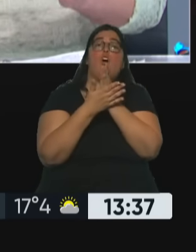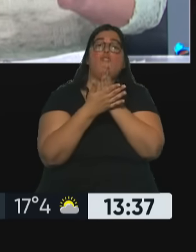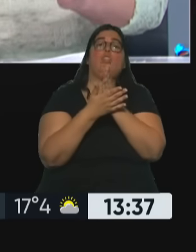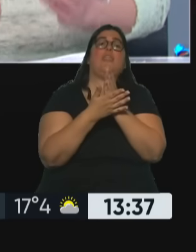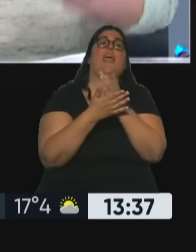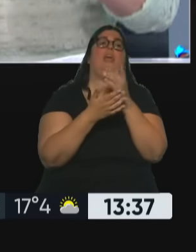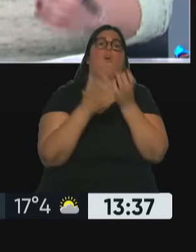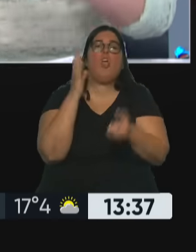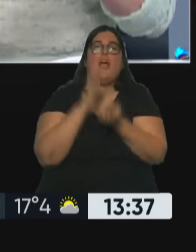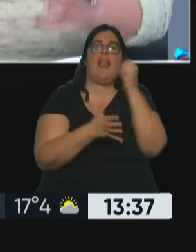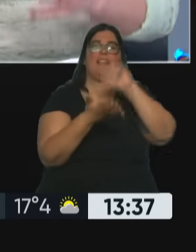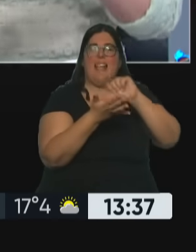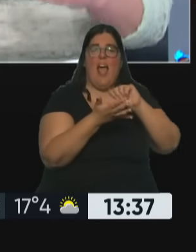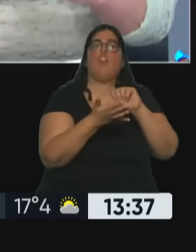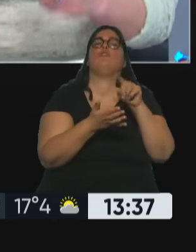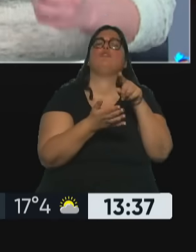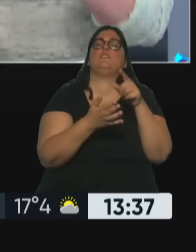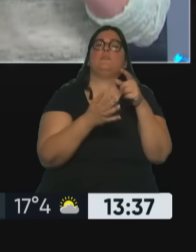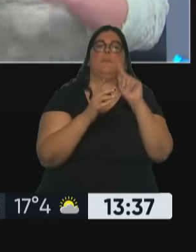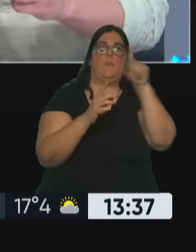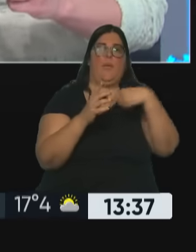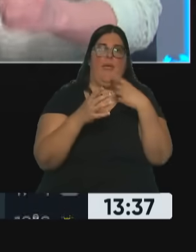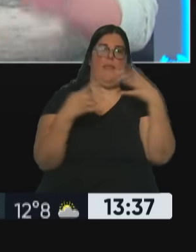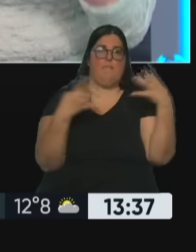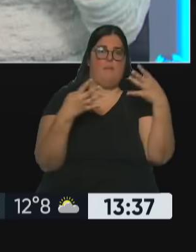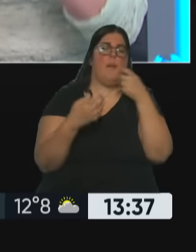estados nacionales son los que ahora afloran.